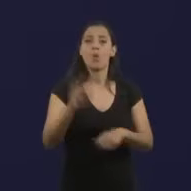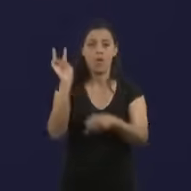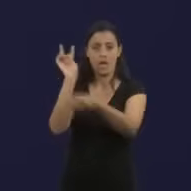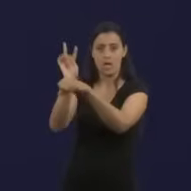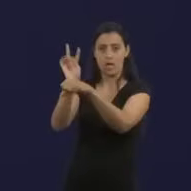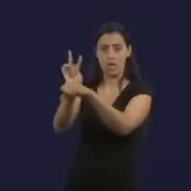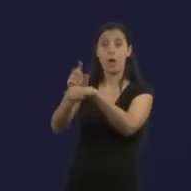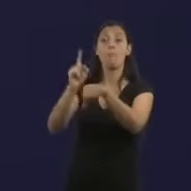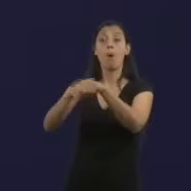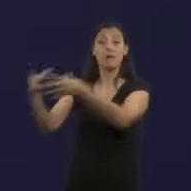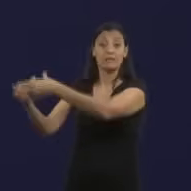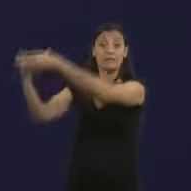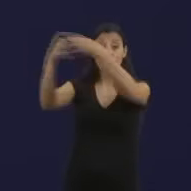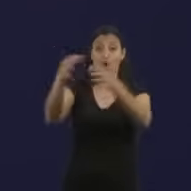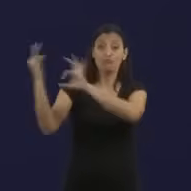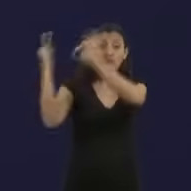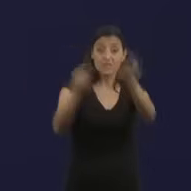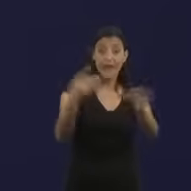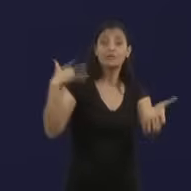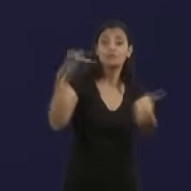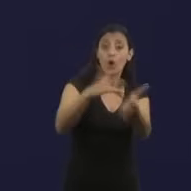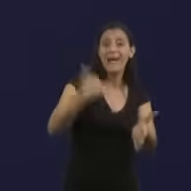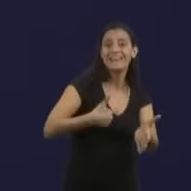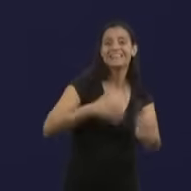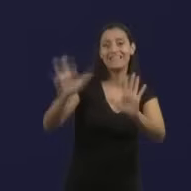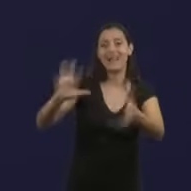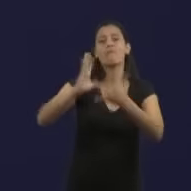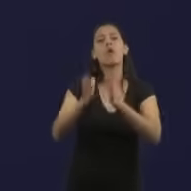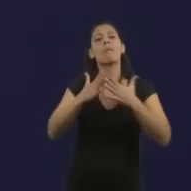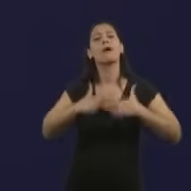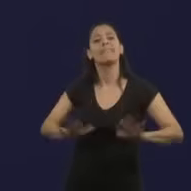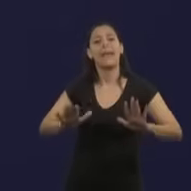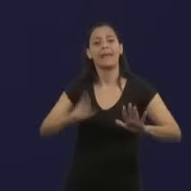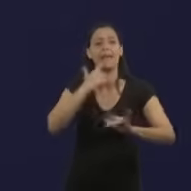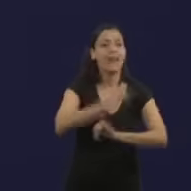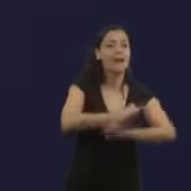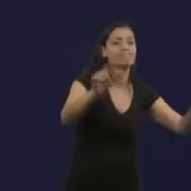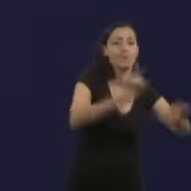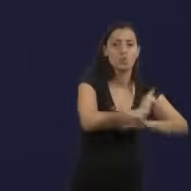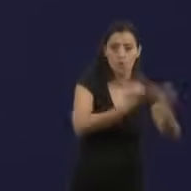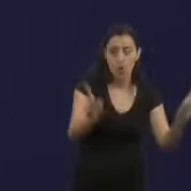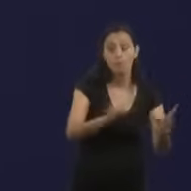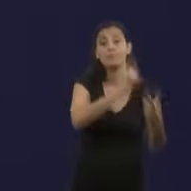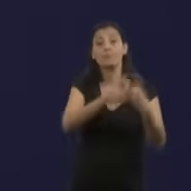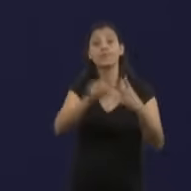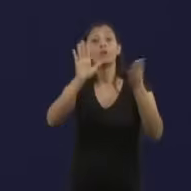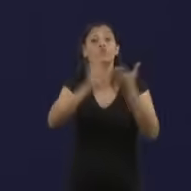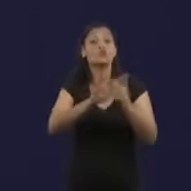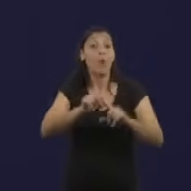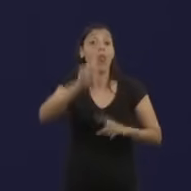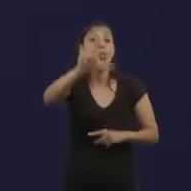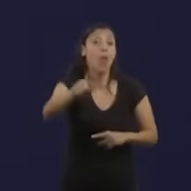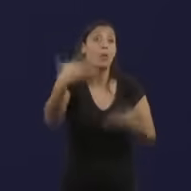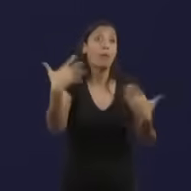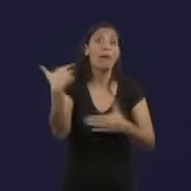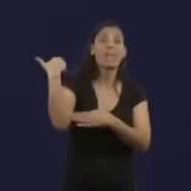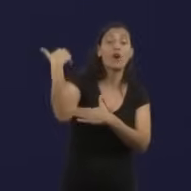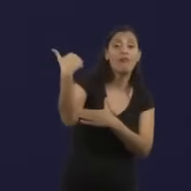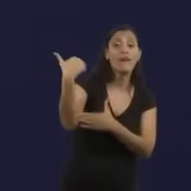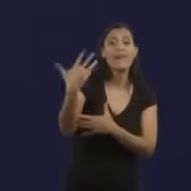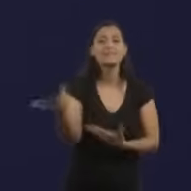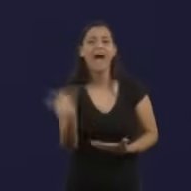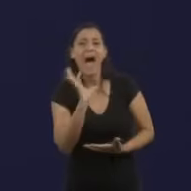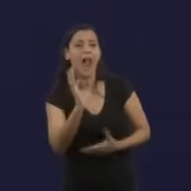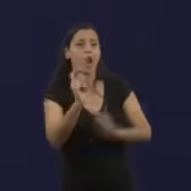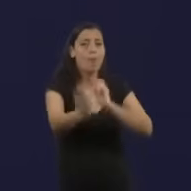que la llegada al país sea lo más tranquila posible e lo de la prensa la verdad es que será una decisión que tomarán